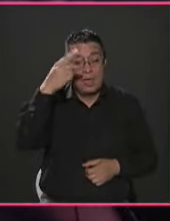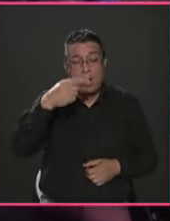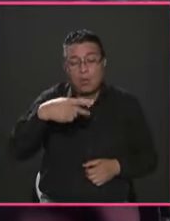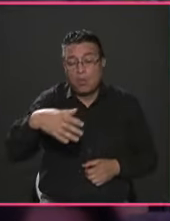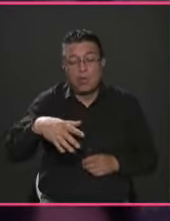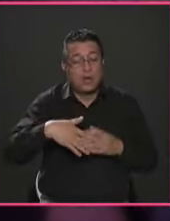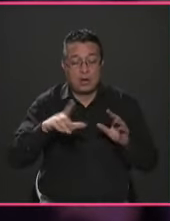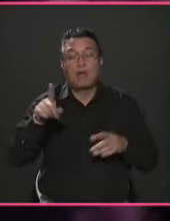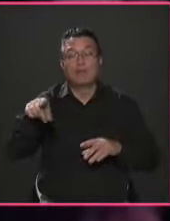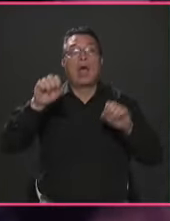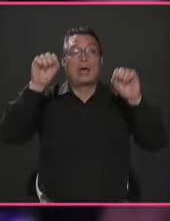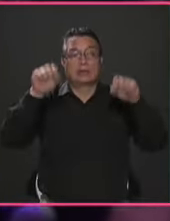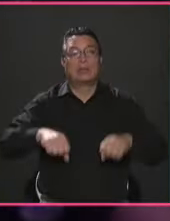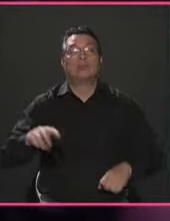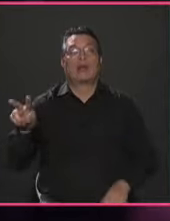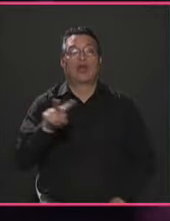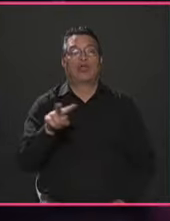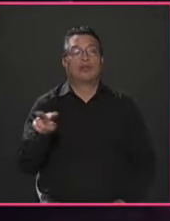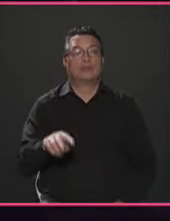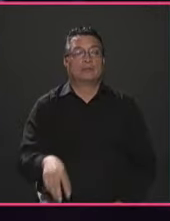ellos la aceptaron